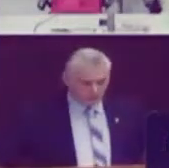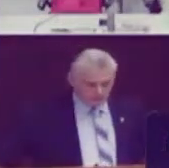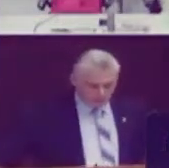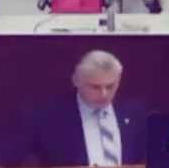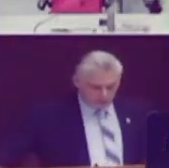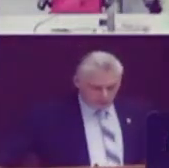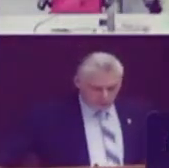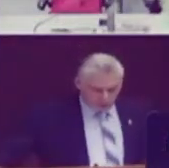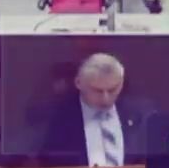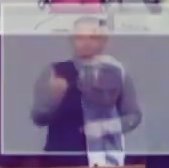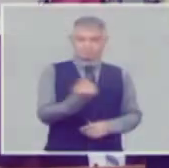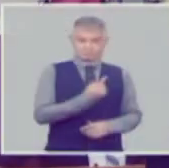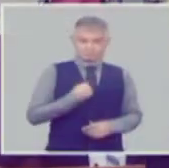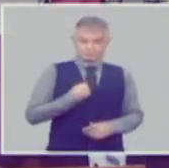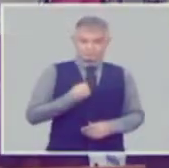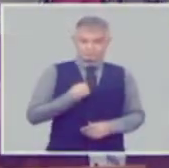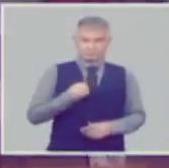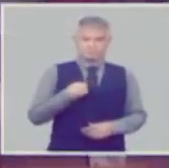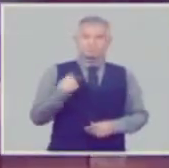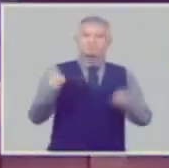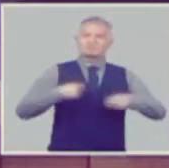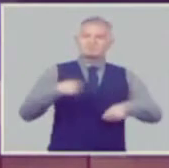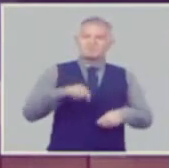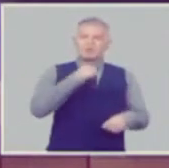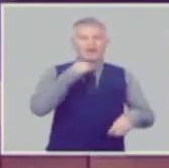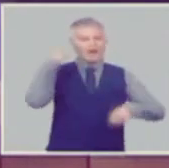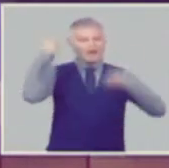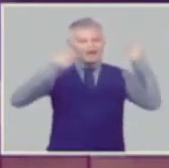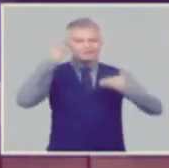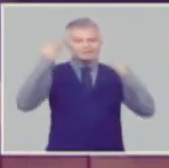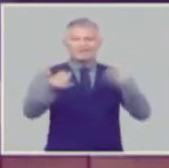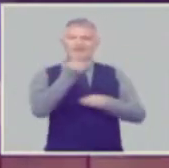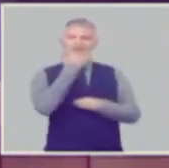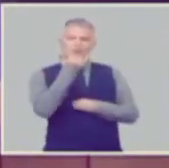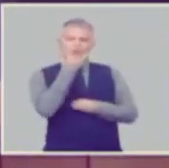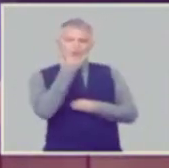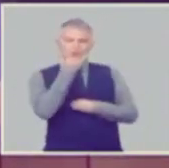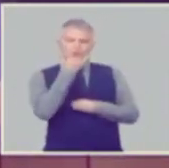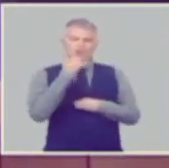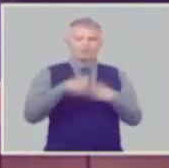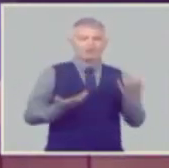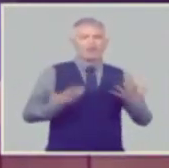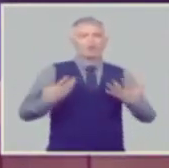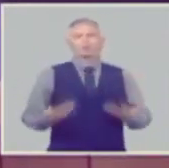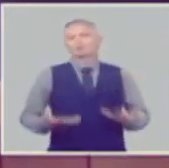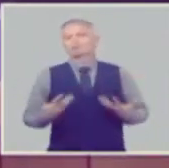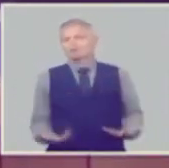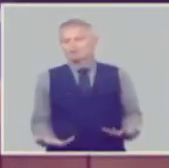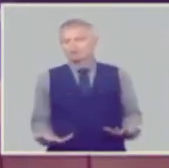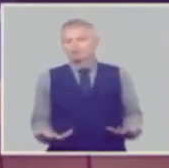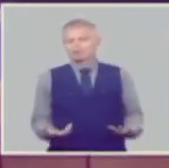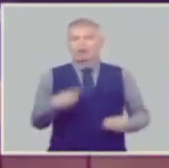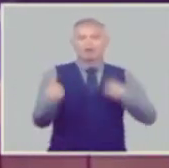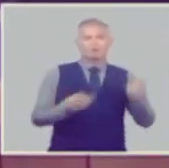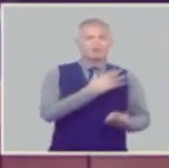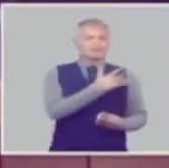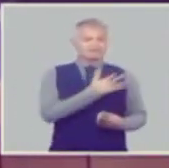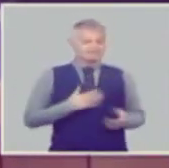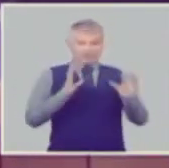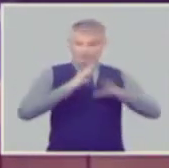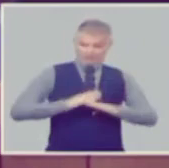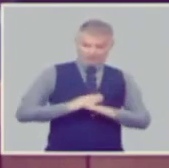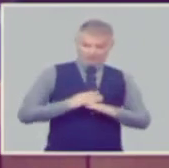Nos corresponde también evaluar las fallas, los vacíos, el acomodamiento, la insensibilidad,